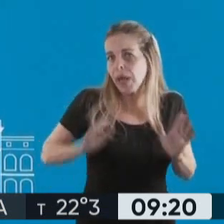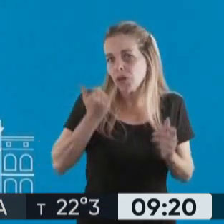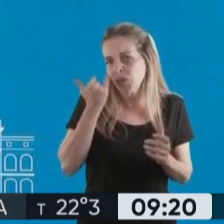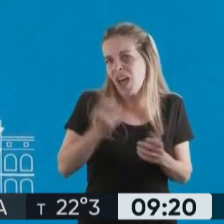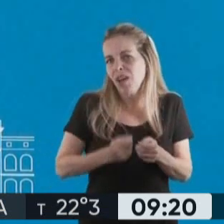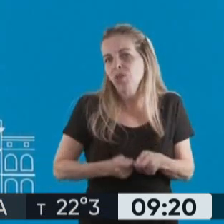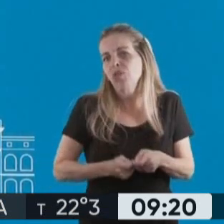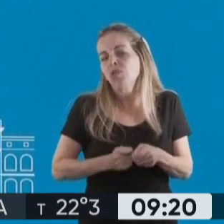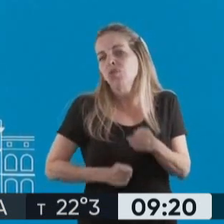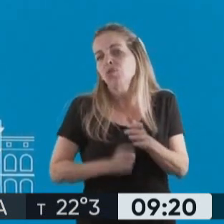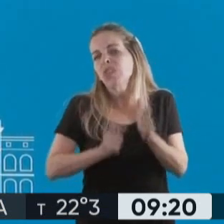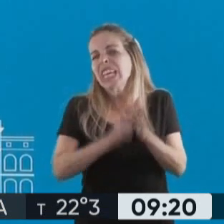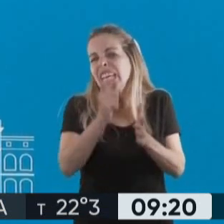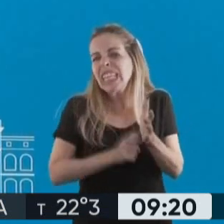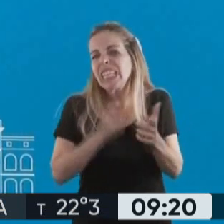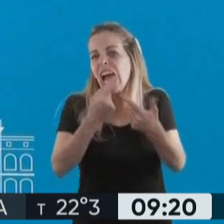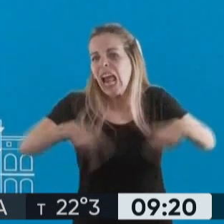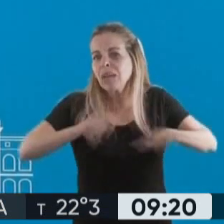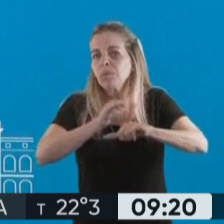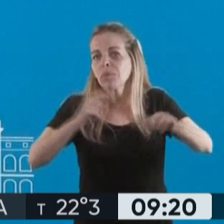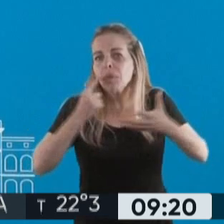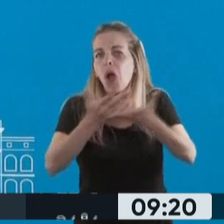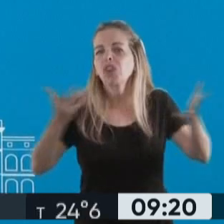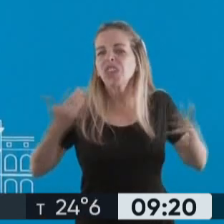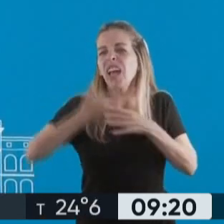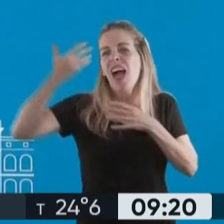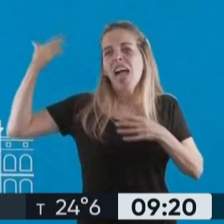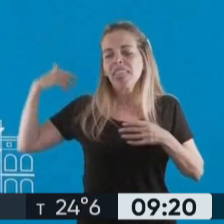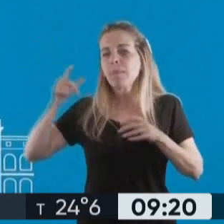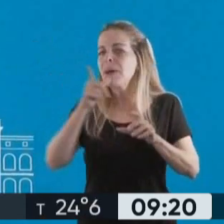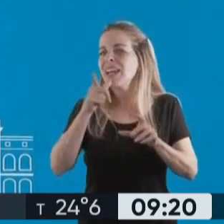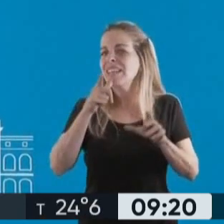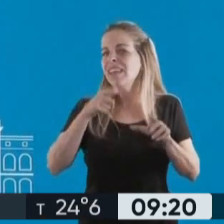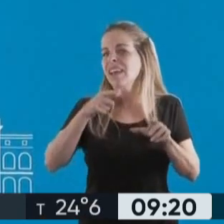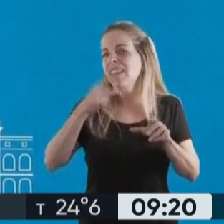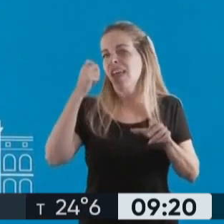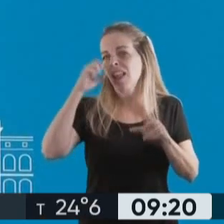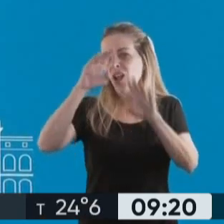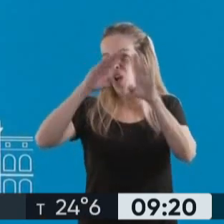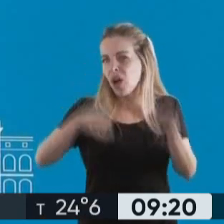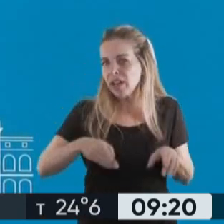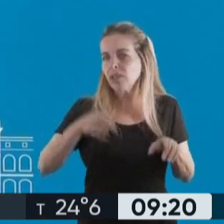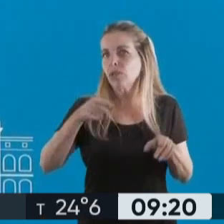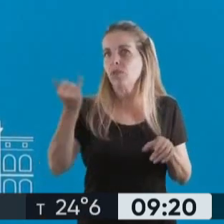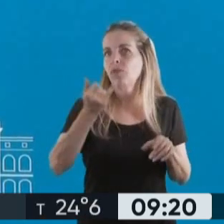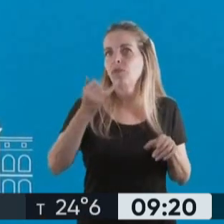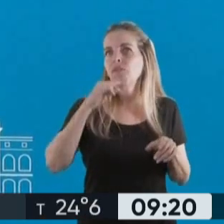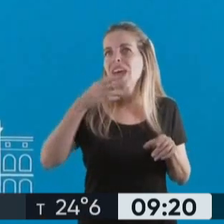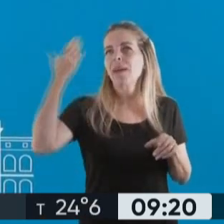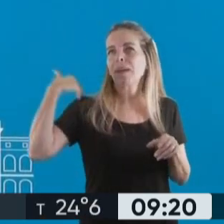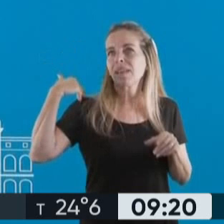sociales. Lo repudié antes, cuando en un momento, creo que fue el día anterior, digamos, esto fue el jueves, el